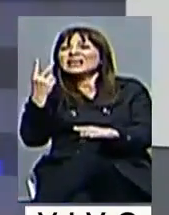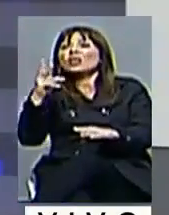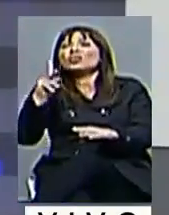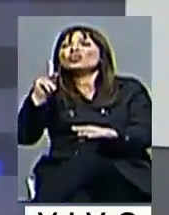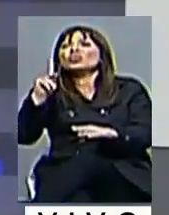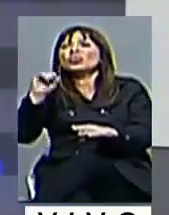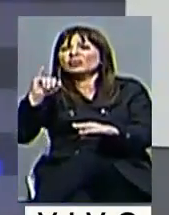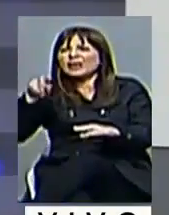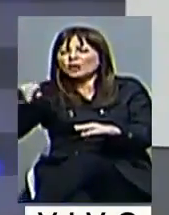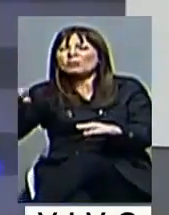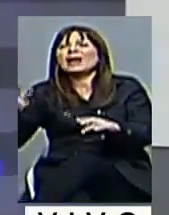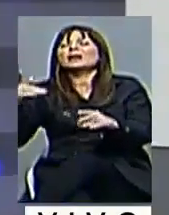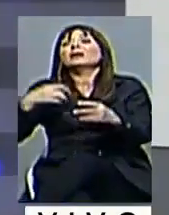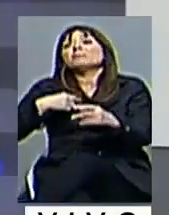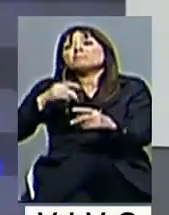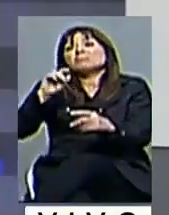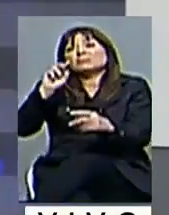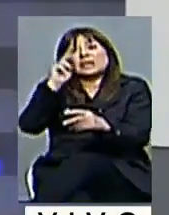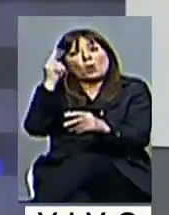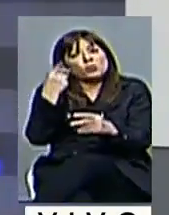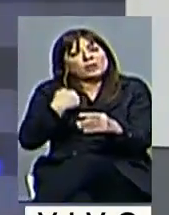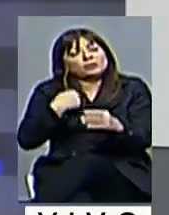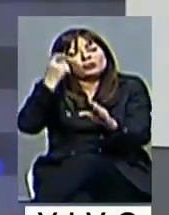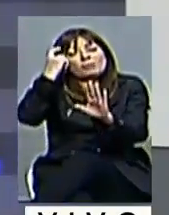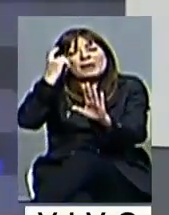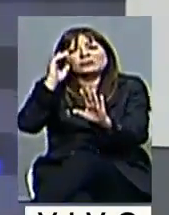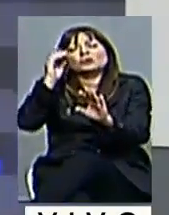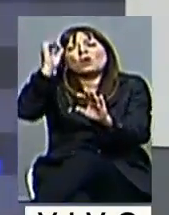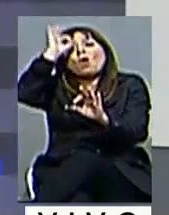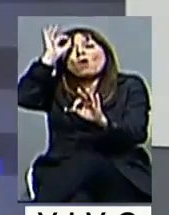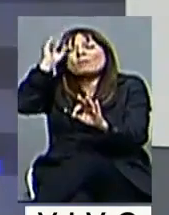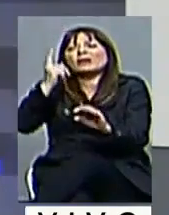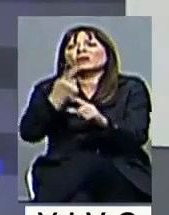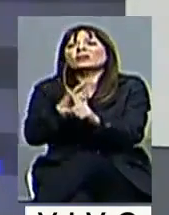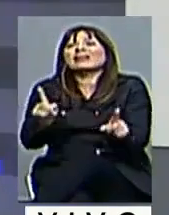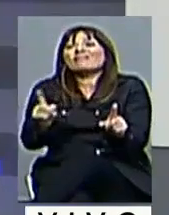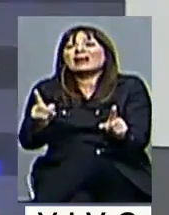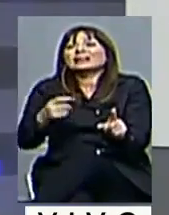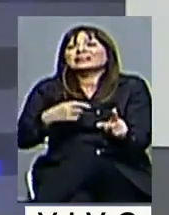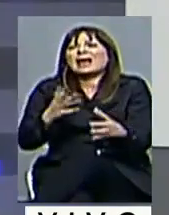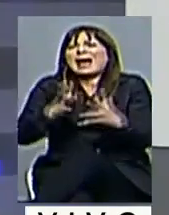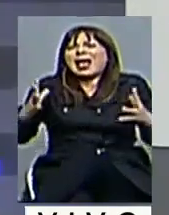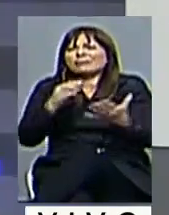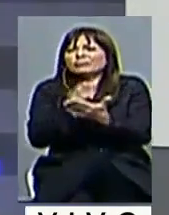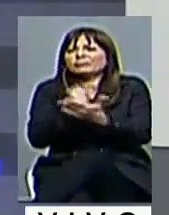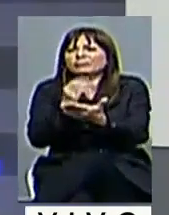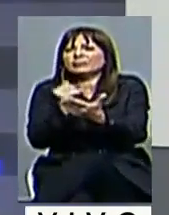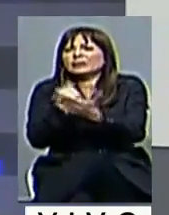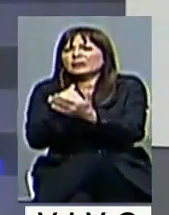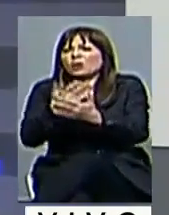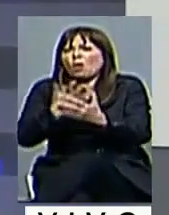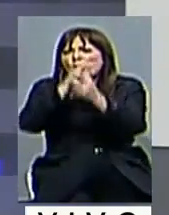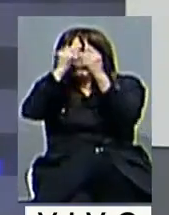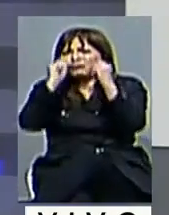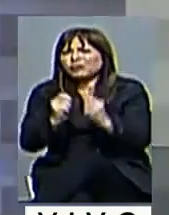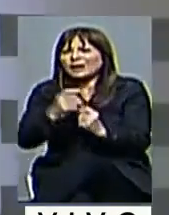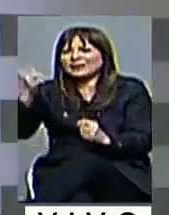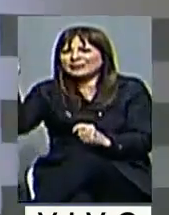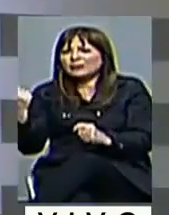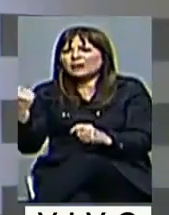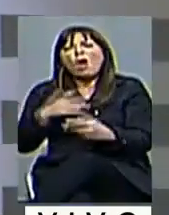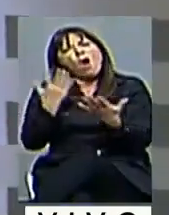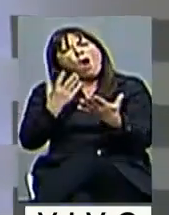predicho, y yo creo que la segunda, y a mi juicio lo que pone la diferencia es una gran estrategia de campaña de Sebastián Piñera. ¿Cómo es esa